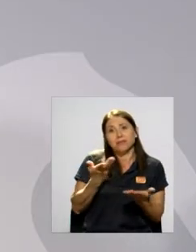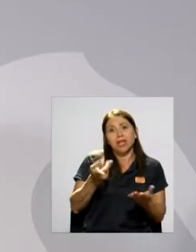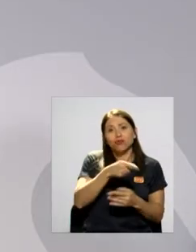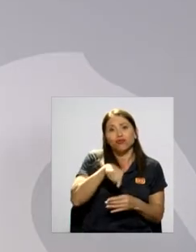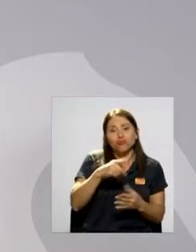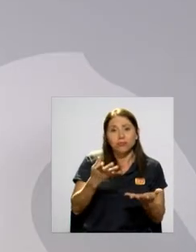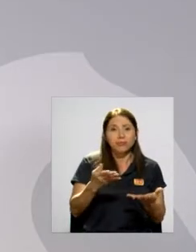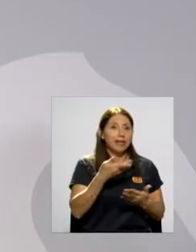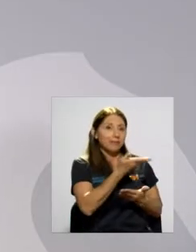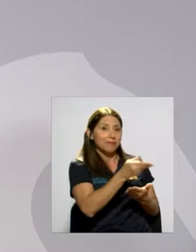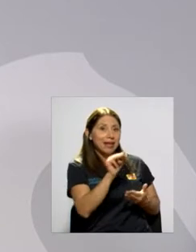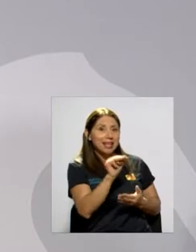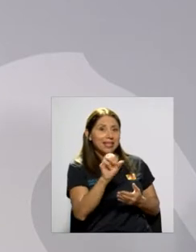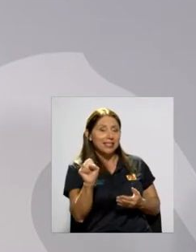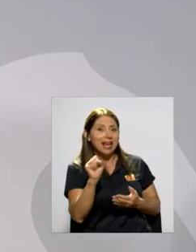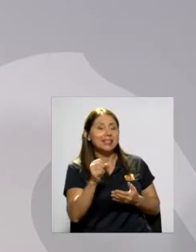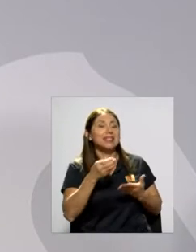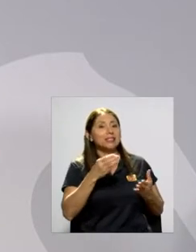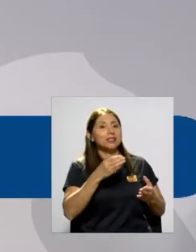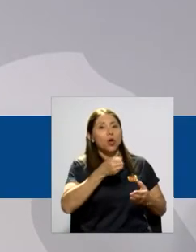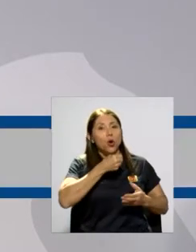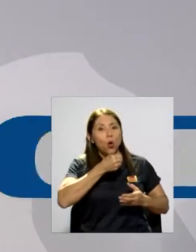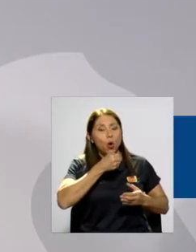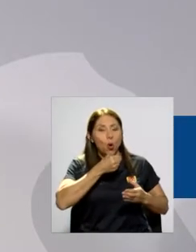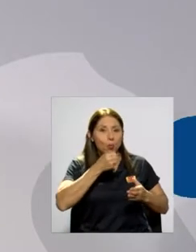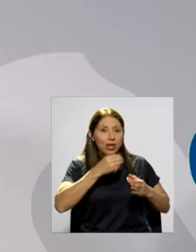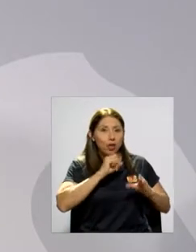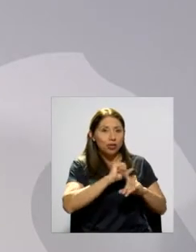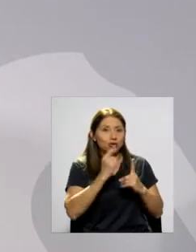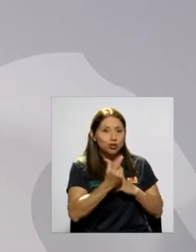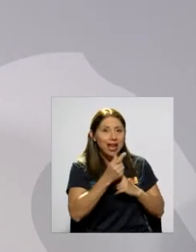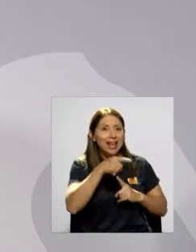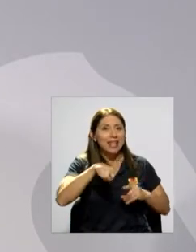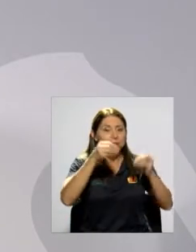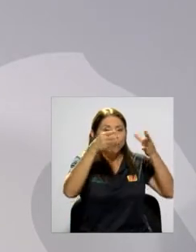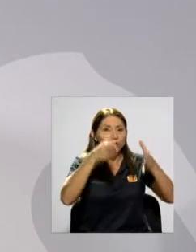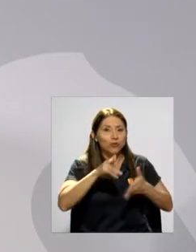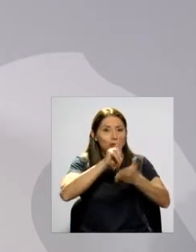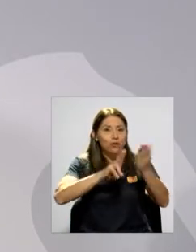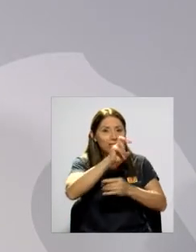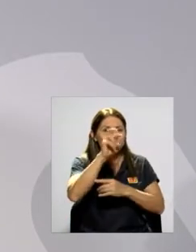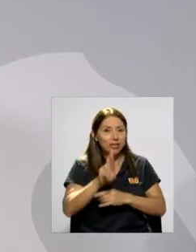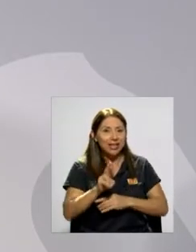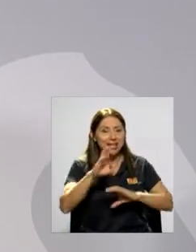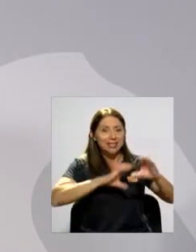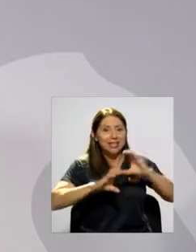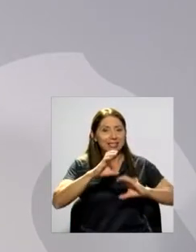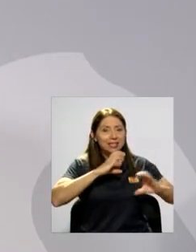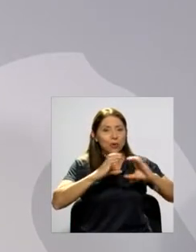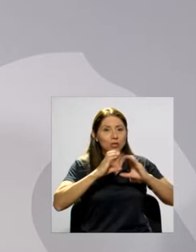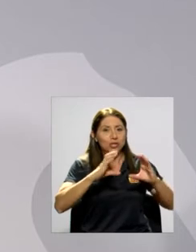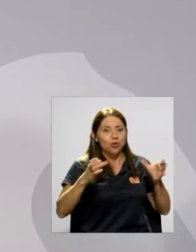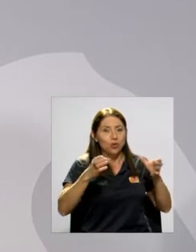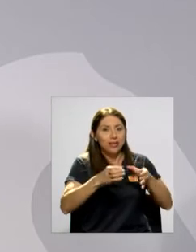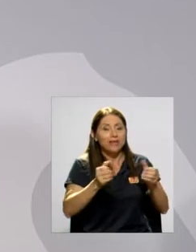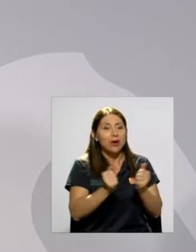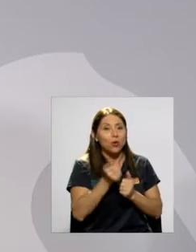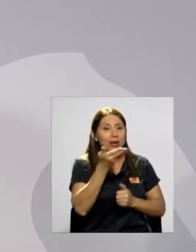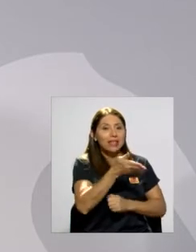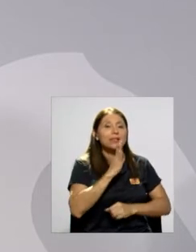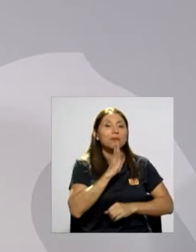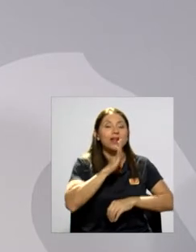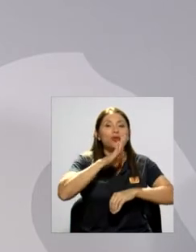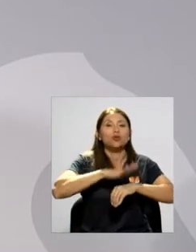social, ella es docente en la Escuela de Ciencias de la Comunicación Colectiva de la Universidad de Costa Rica, y con ella estamos analizando el papel de